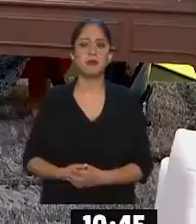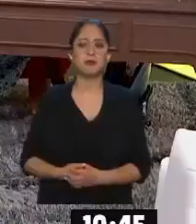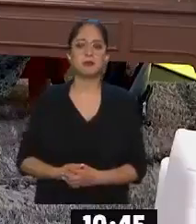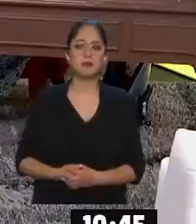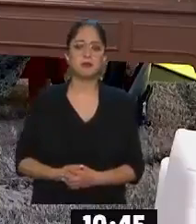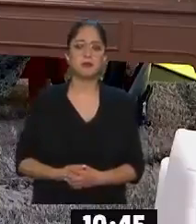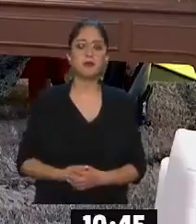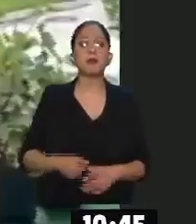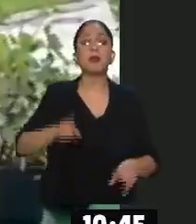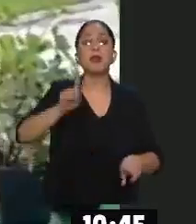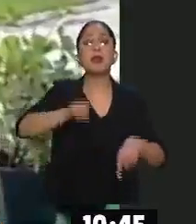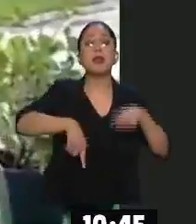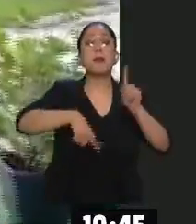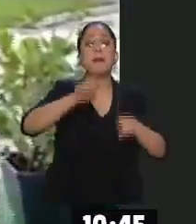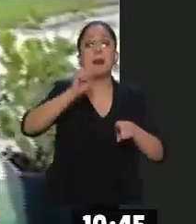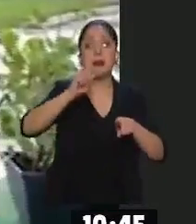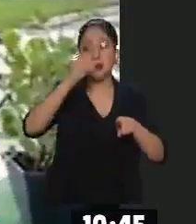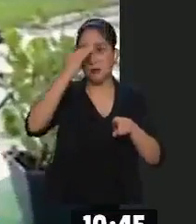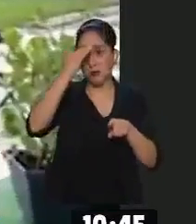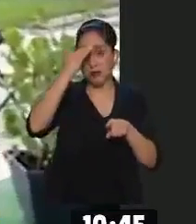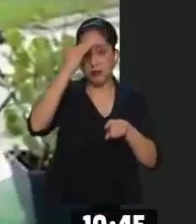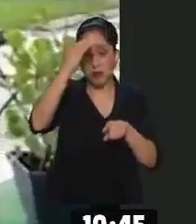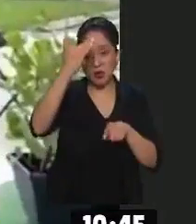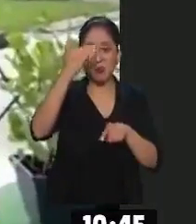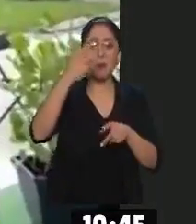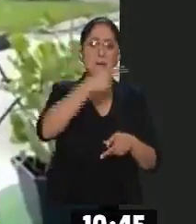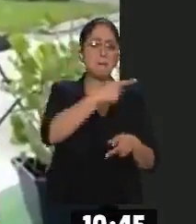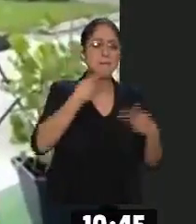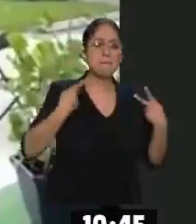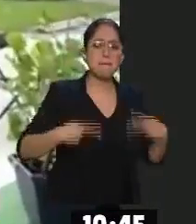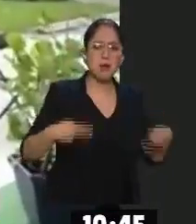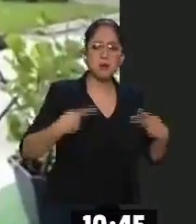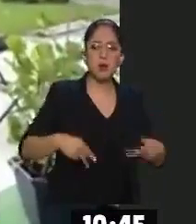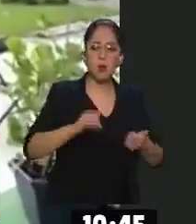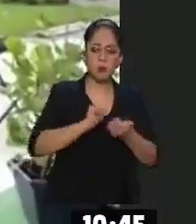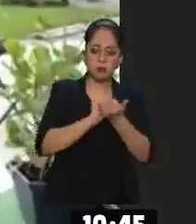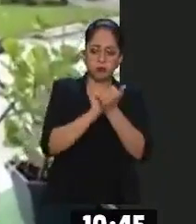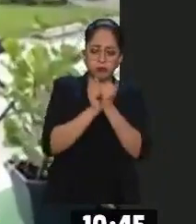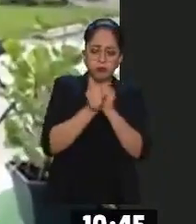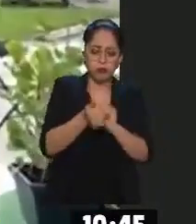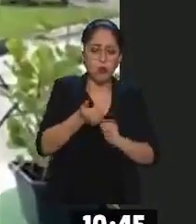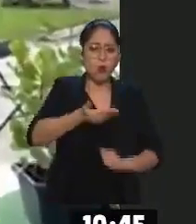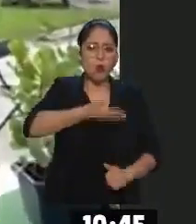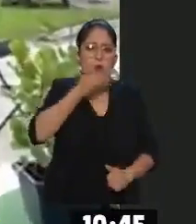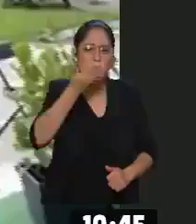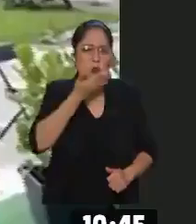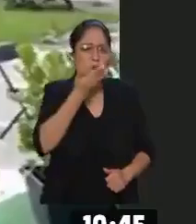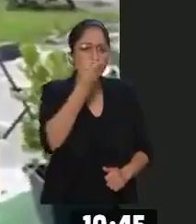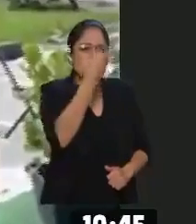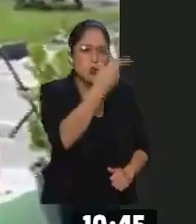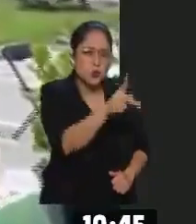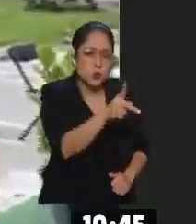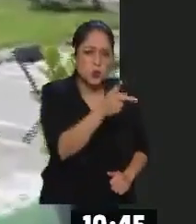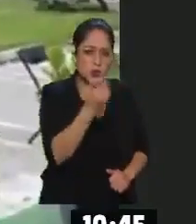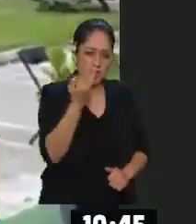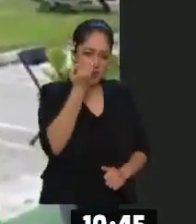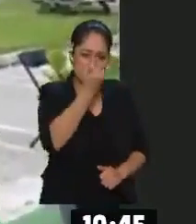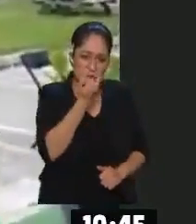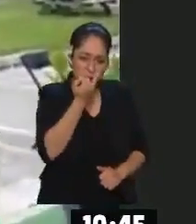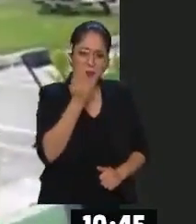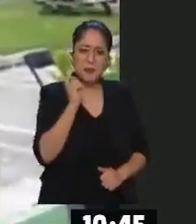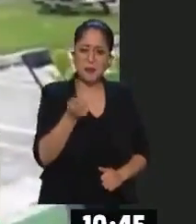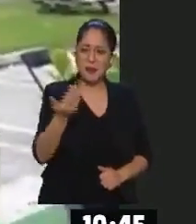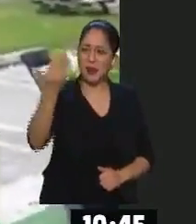es cuestión de tiempo de que se vaya acostumbrando más la gente, que lo tengan en su idioma, de que la almacenen. Simplemente el